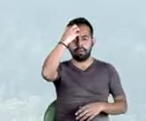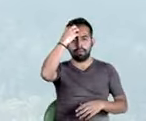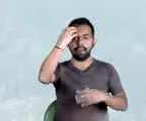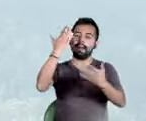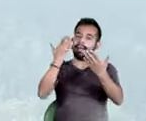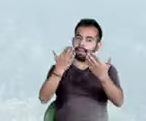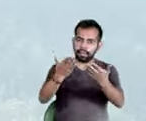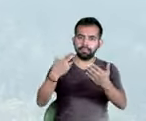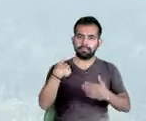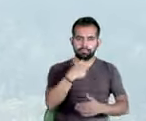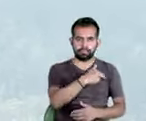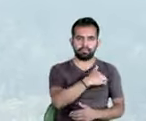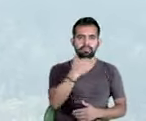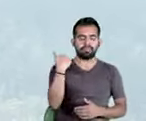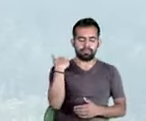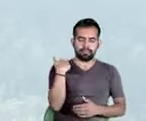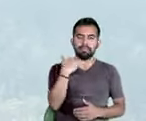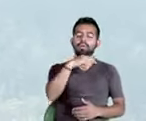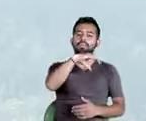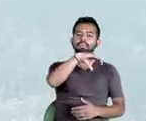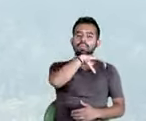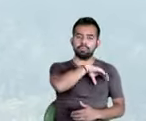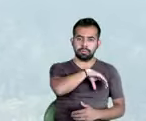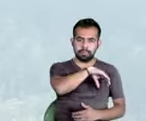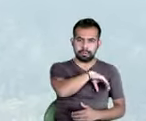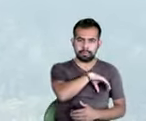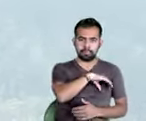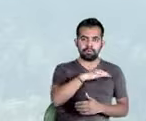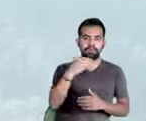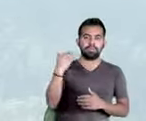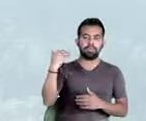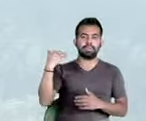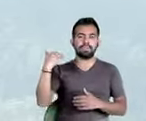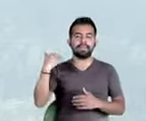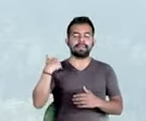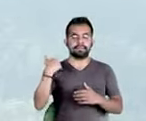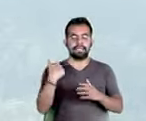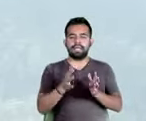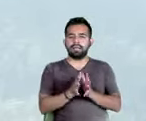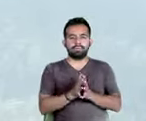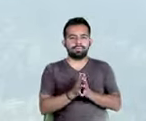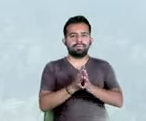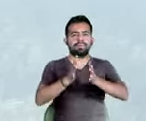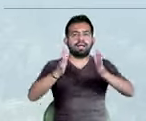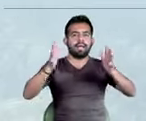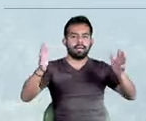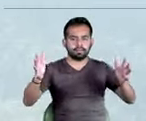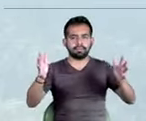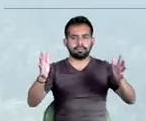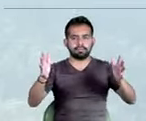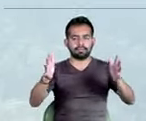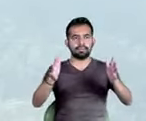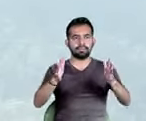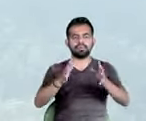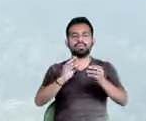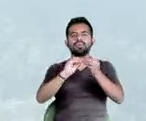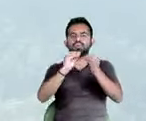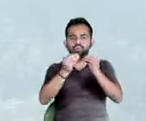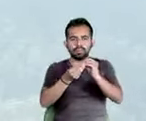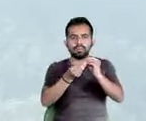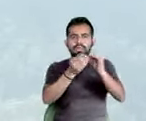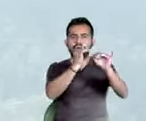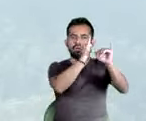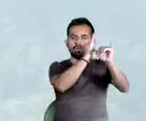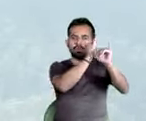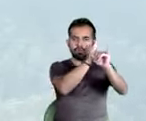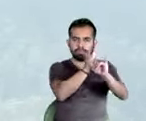tenemos. Es decir, un municipio que tiene una amplia cantidad, ¿sí?, un gran número de entidades